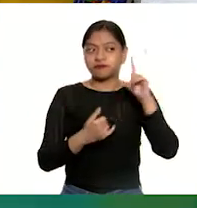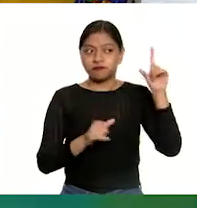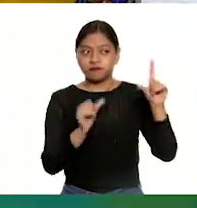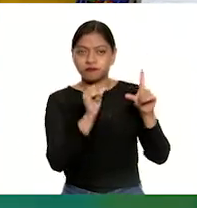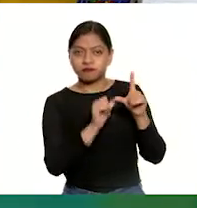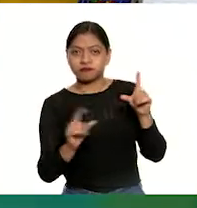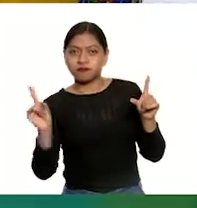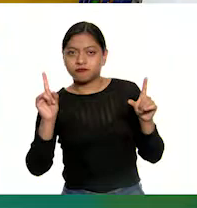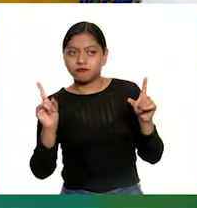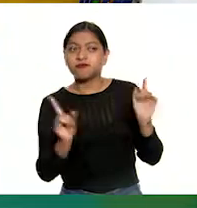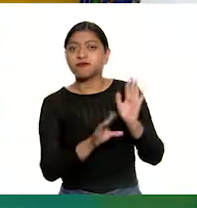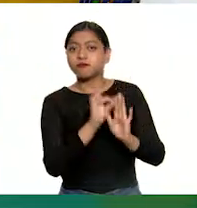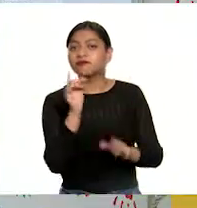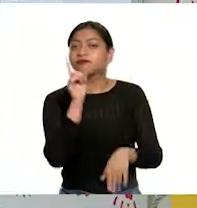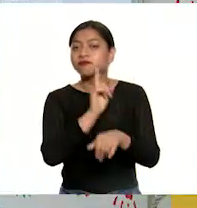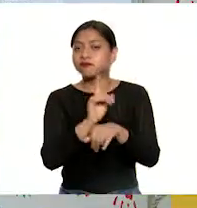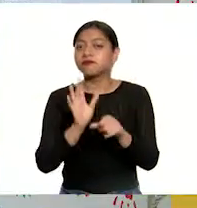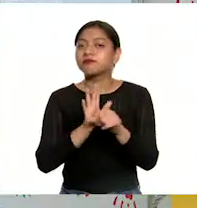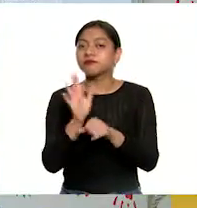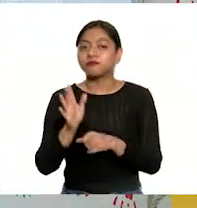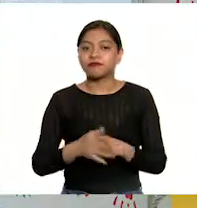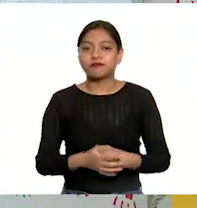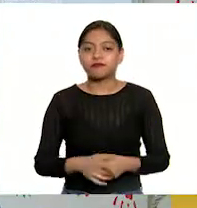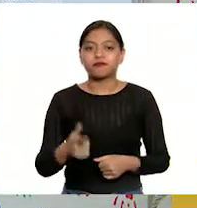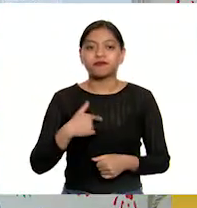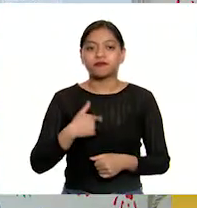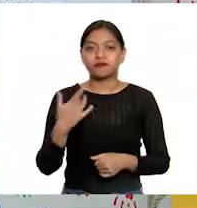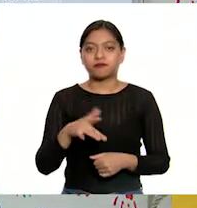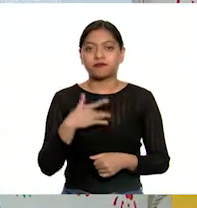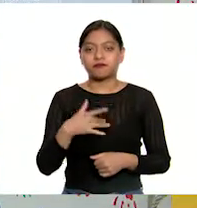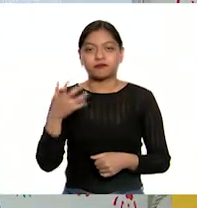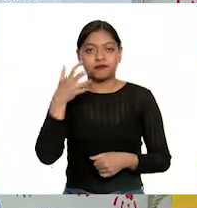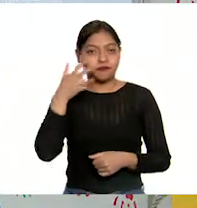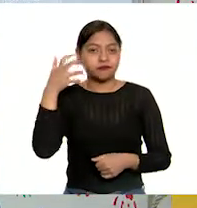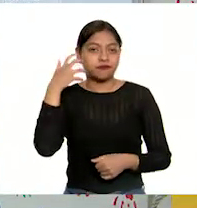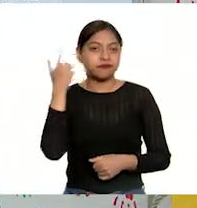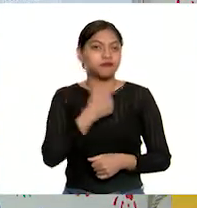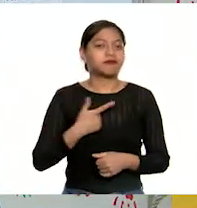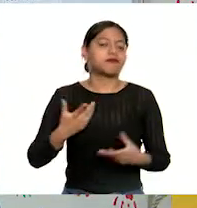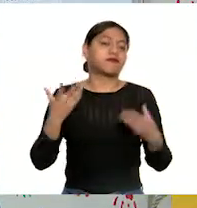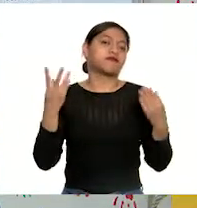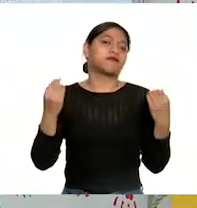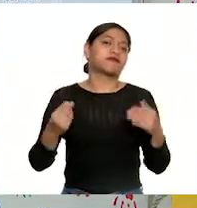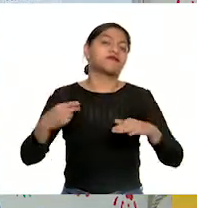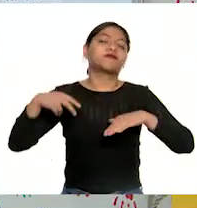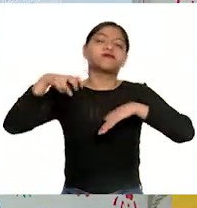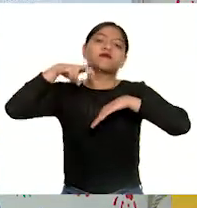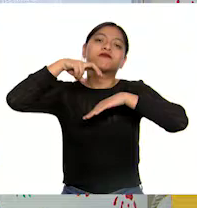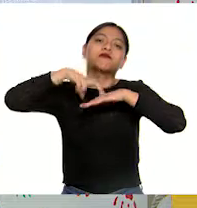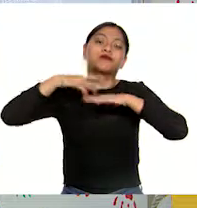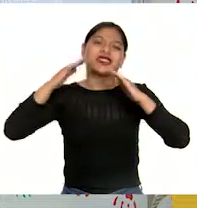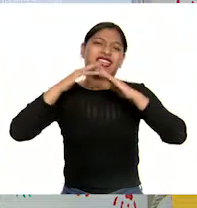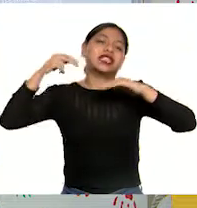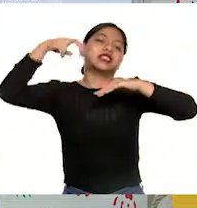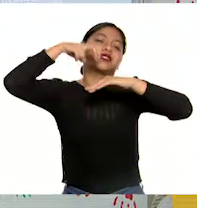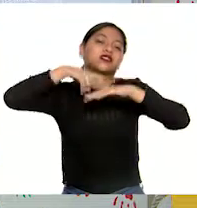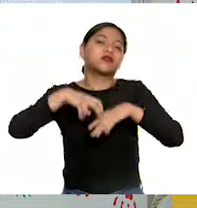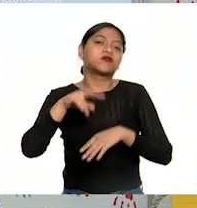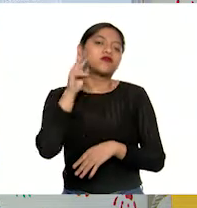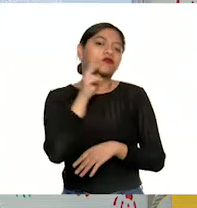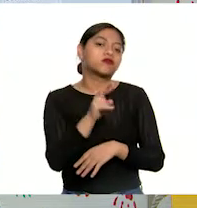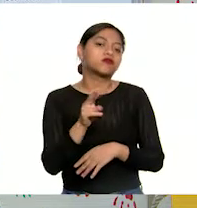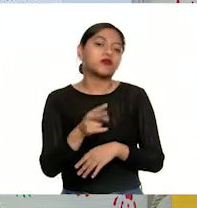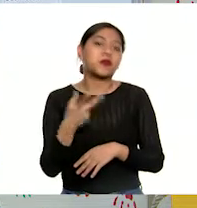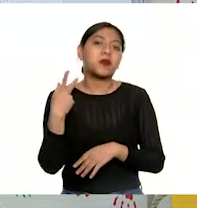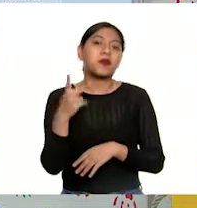desarrollando nuestra historia, ¿verdad? Así es, yo me imagino que es un gato que le gusta muchísimo subir a la azotea, pero le